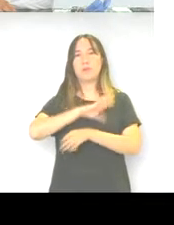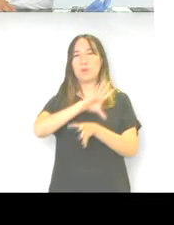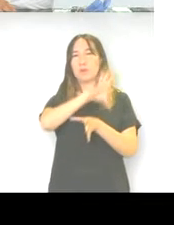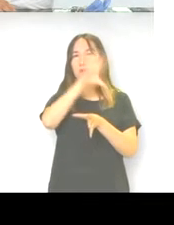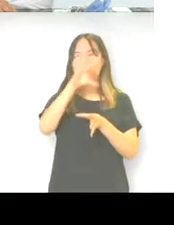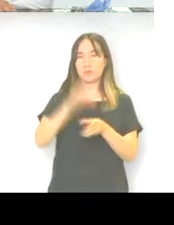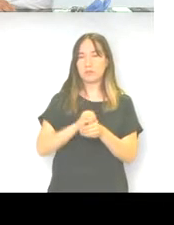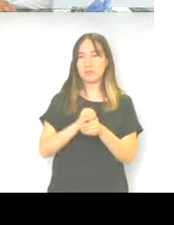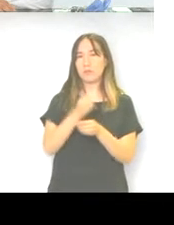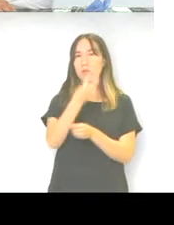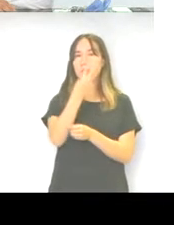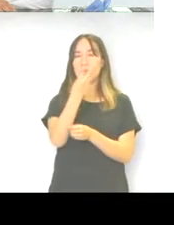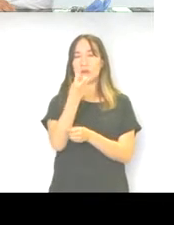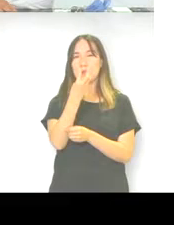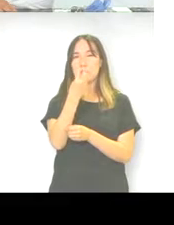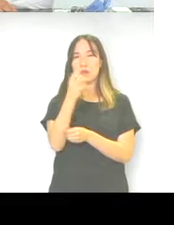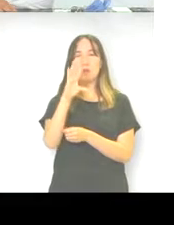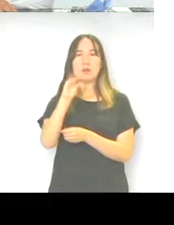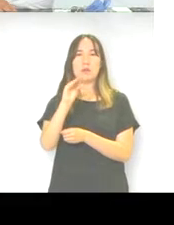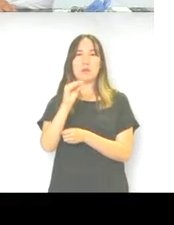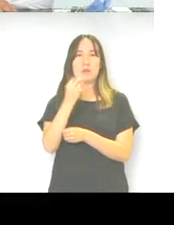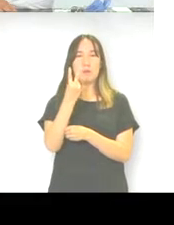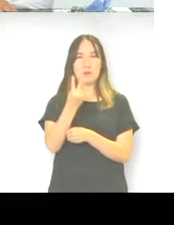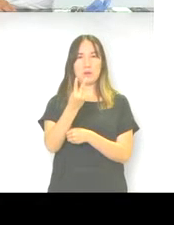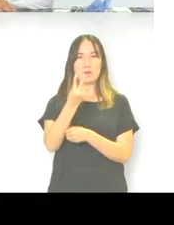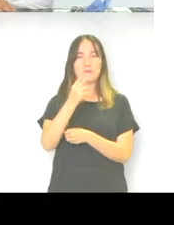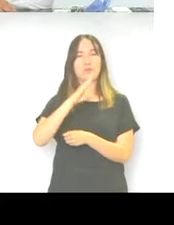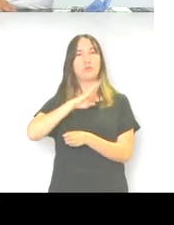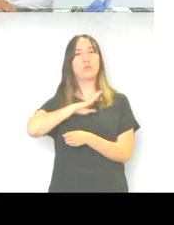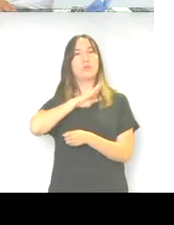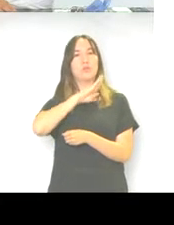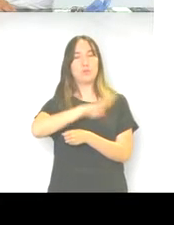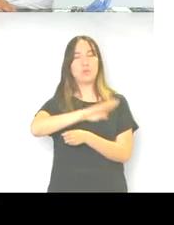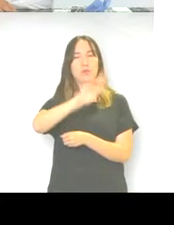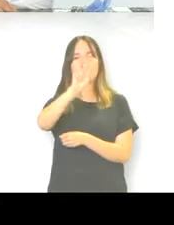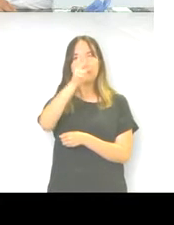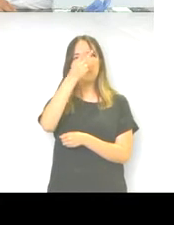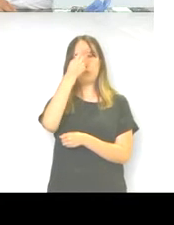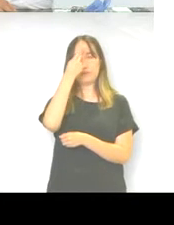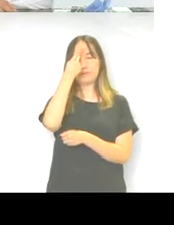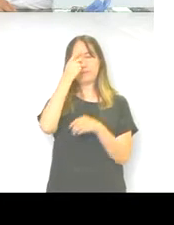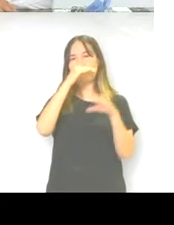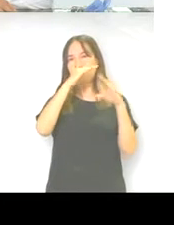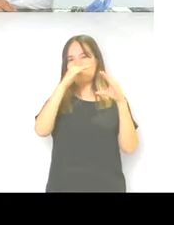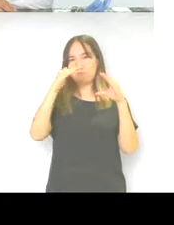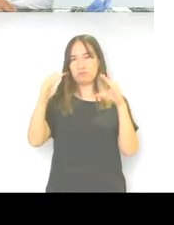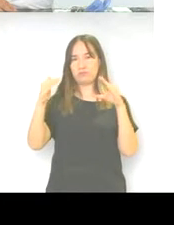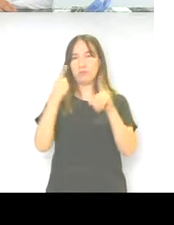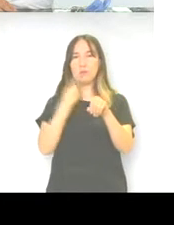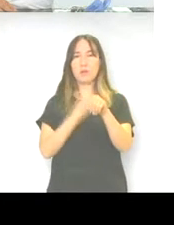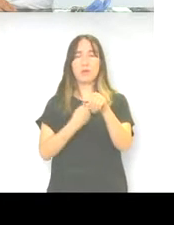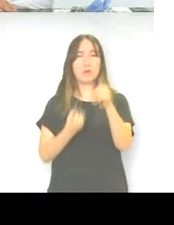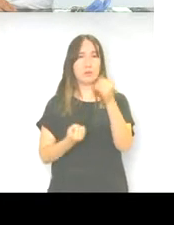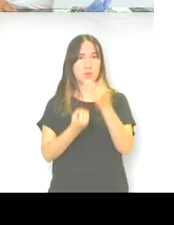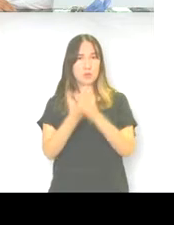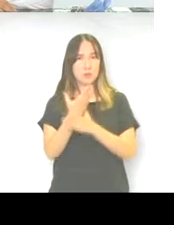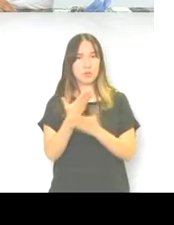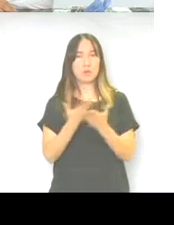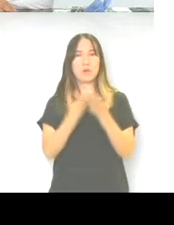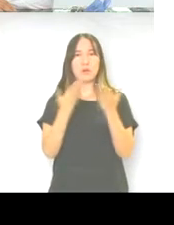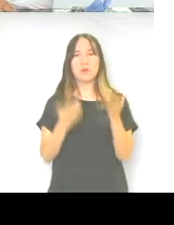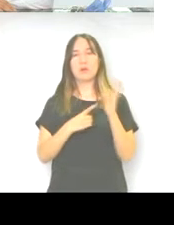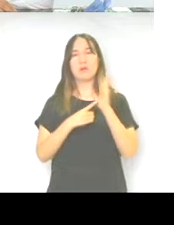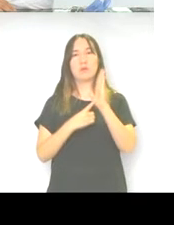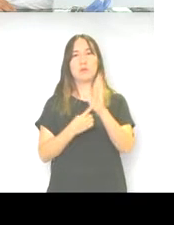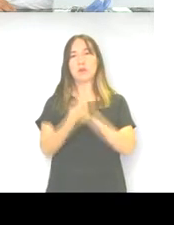ya son un total de 392 defunciones en nuestro estado. De los casos nuevos en esta ocasión, damos a